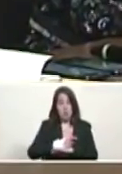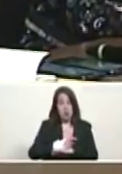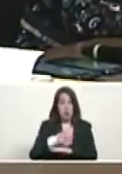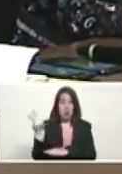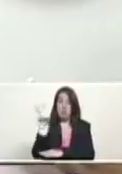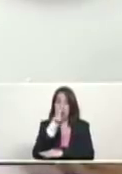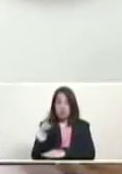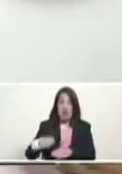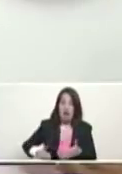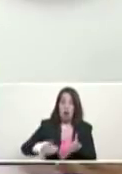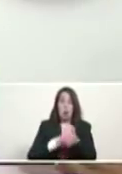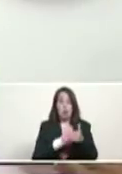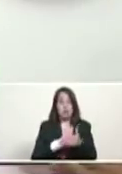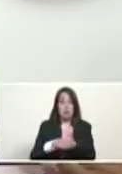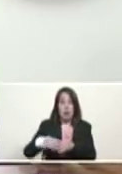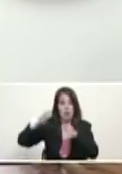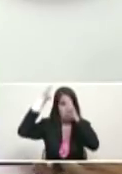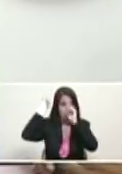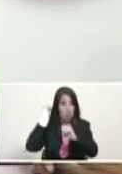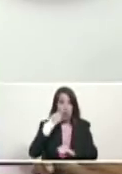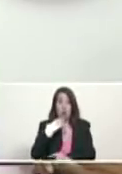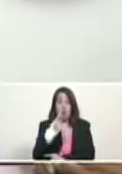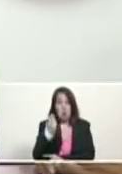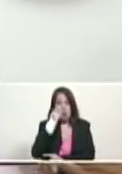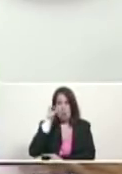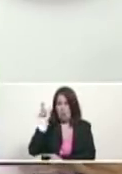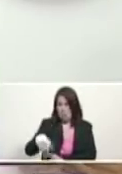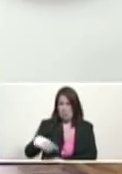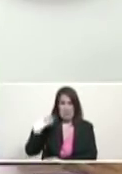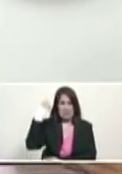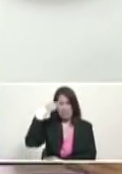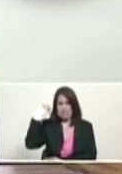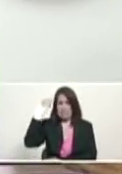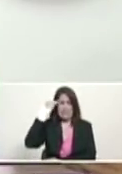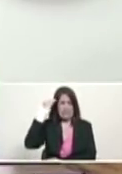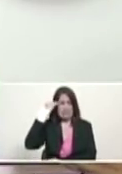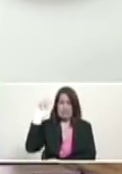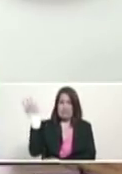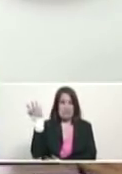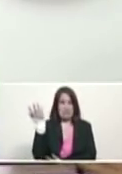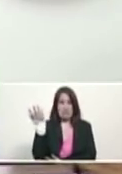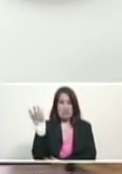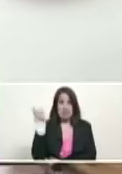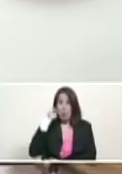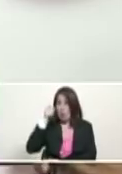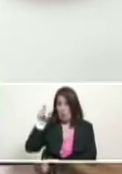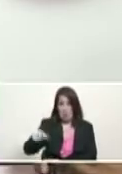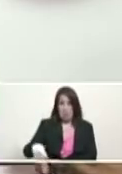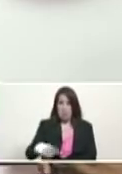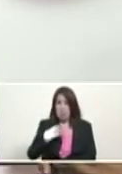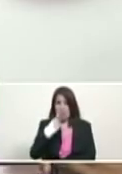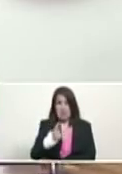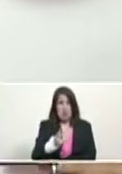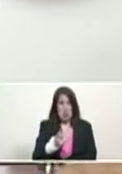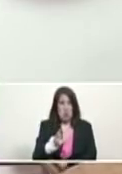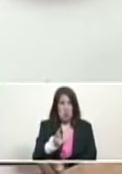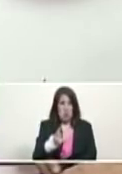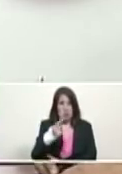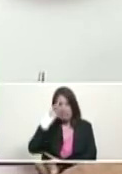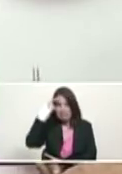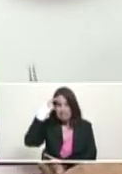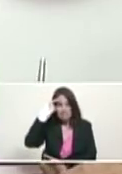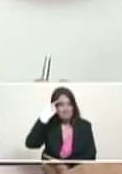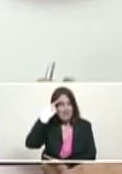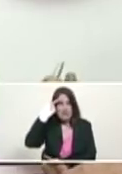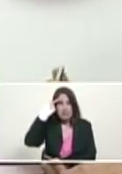Lo dijeron, lo declararon John Bolton, son gente de mente loca. John Bolton, Elio Abrams, son gente de